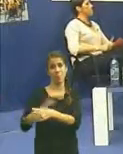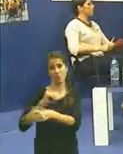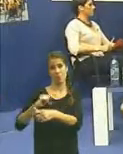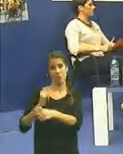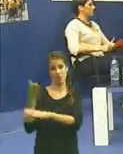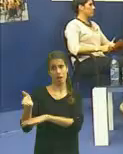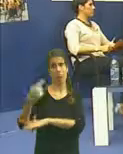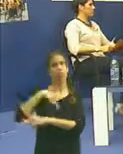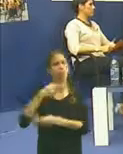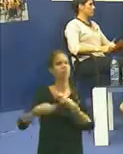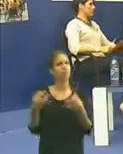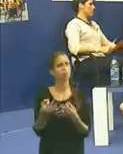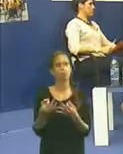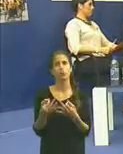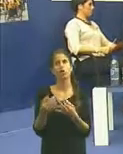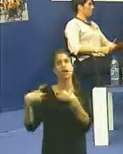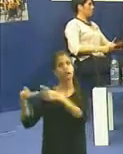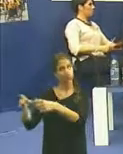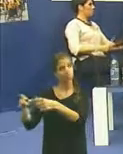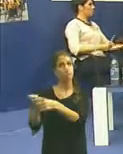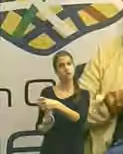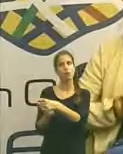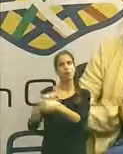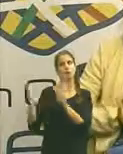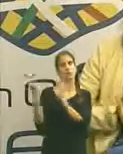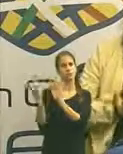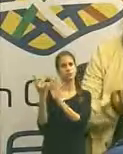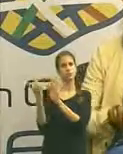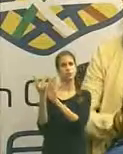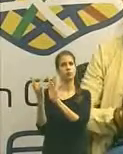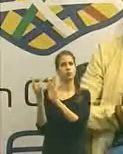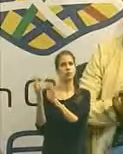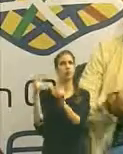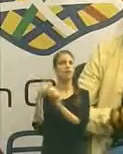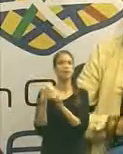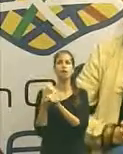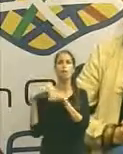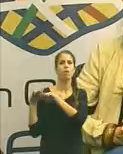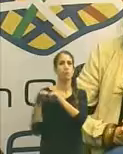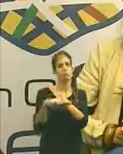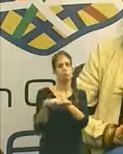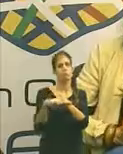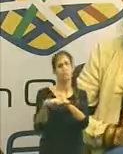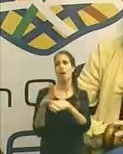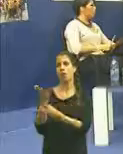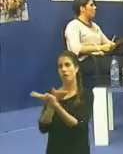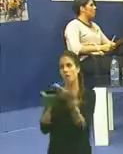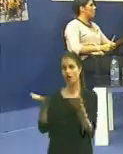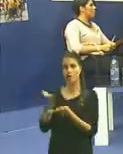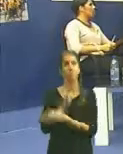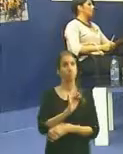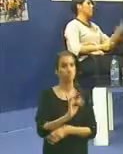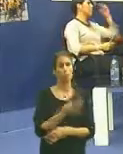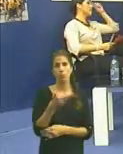nosotros habitualmente nos ponemos en contacto con esos gabinetes para trabajar pues en la misma dirección. En sintonía, ¿no?, con ellos, claro.